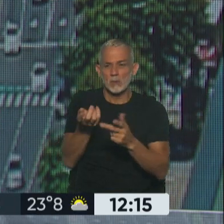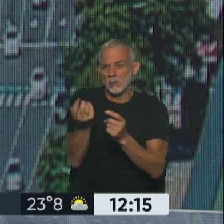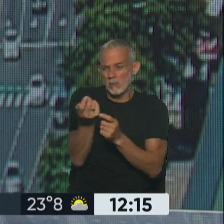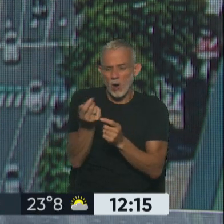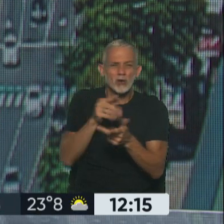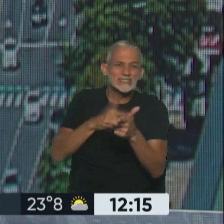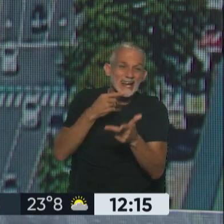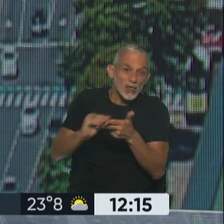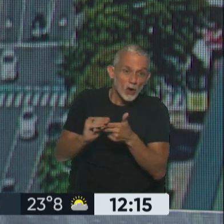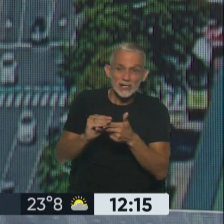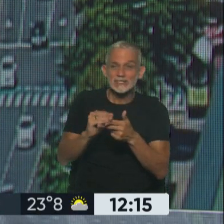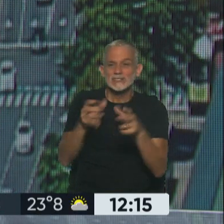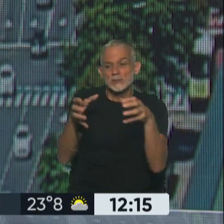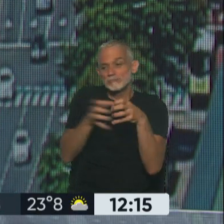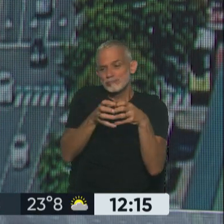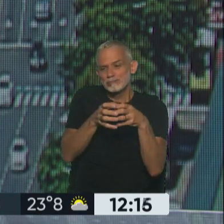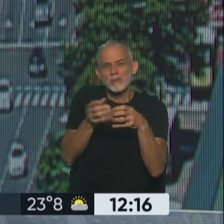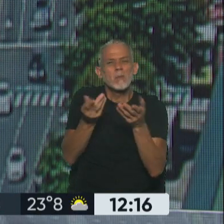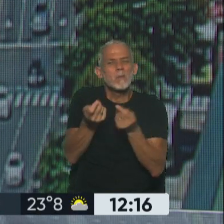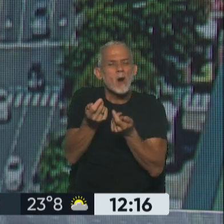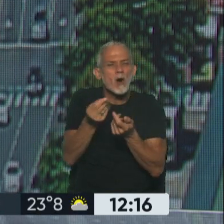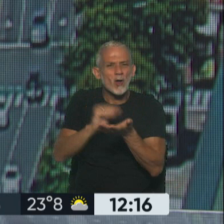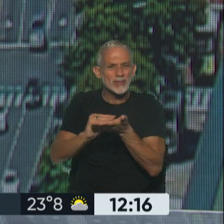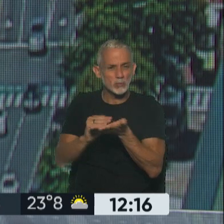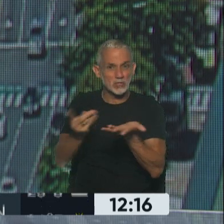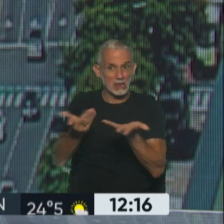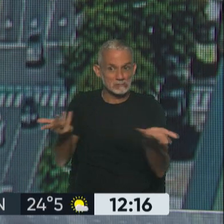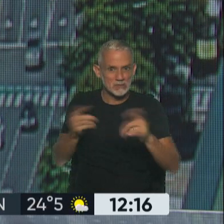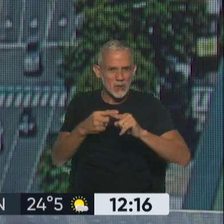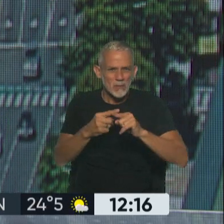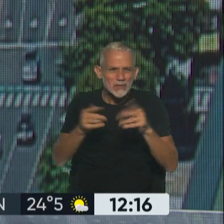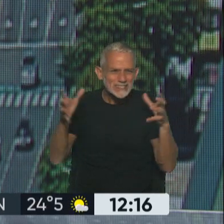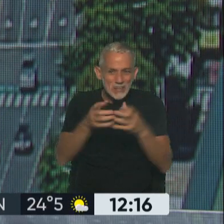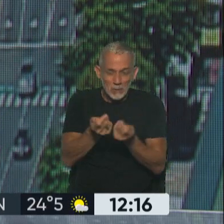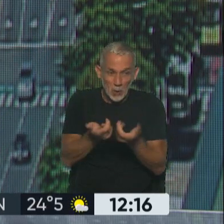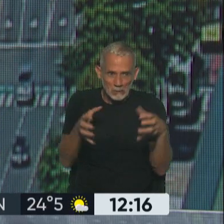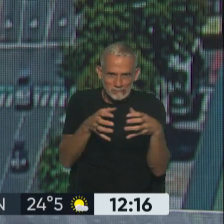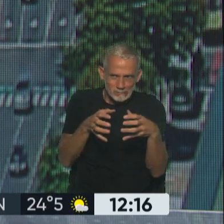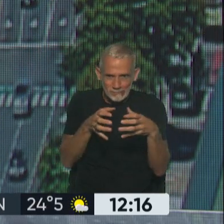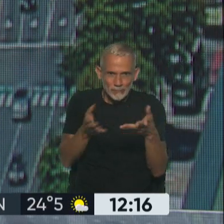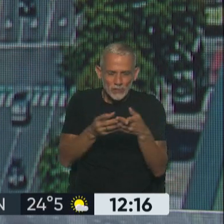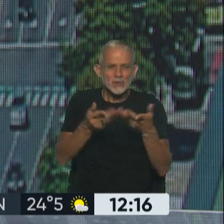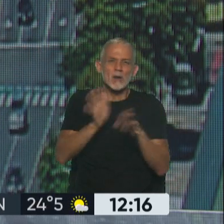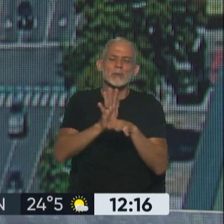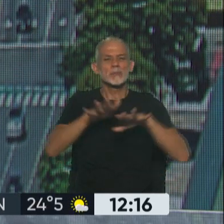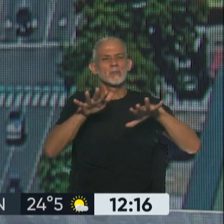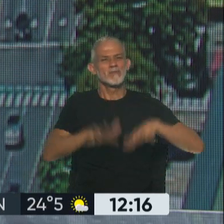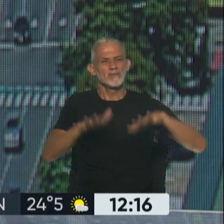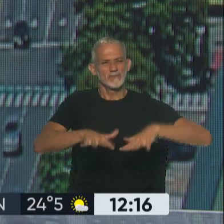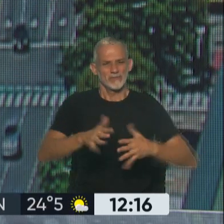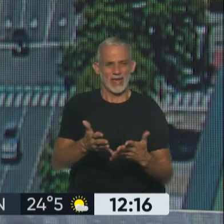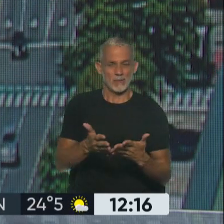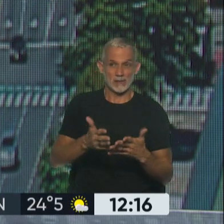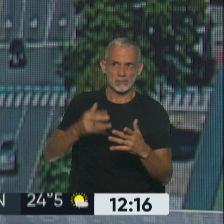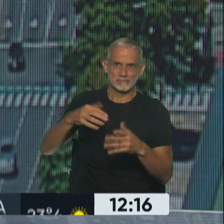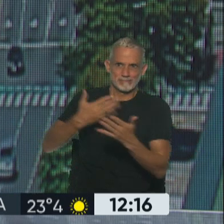de senadores y un bloque muy pequeño de diputados. Entonces eso lo pone en una situación de mucha debilidad frente al legislativo.